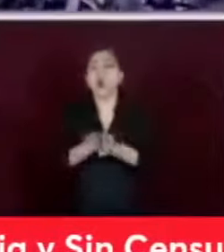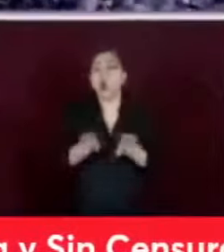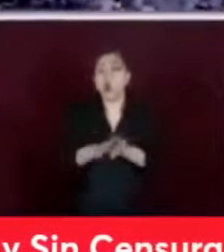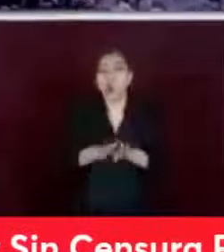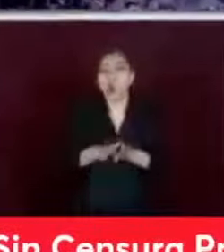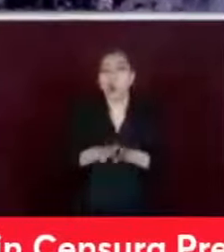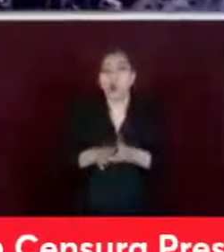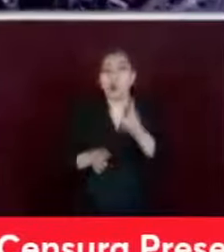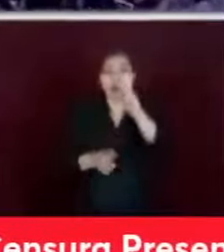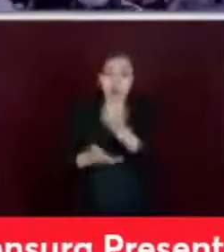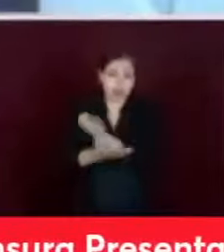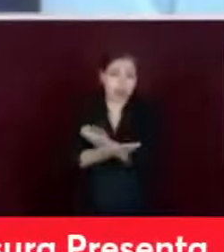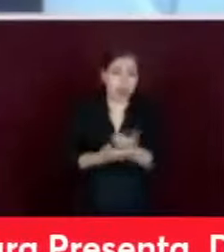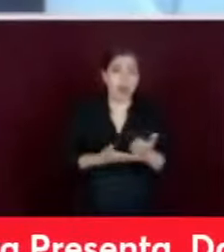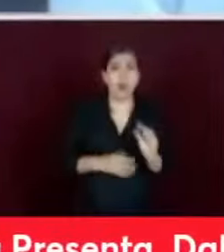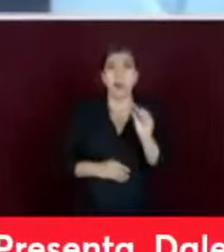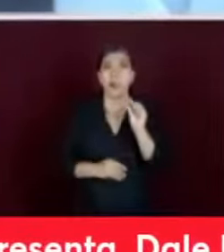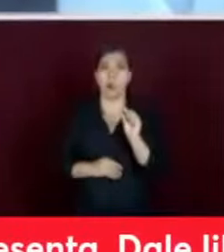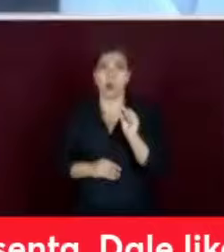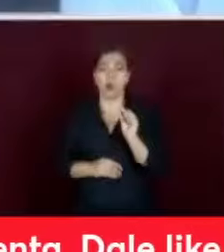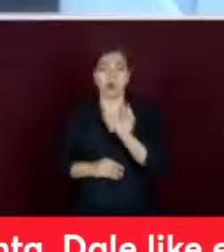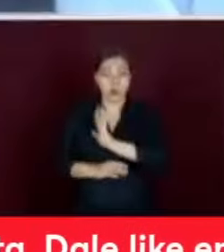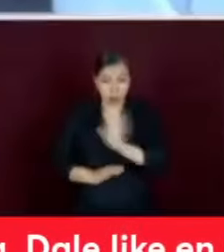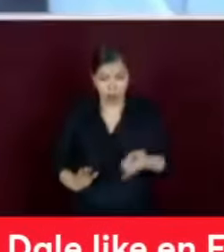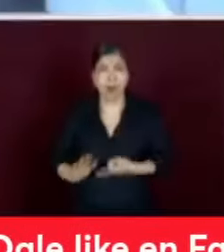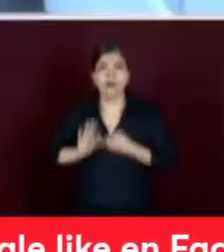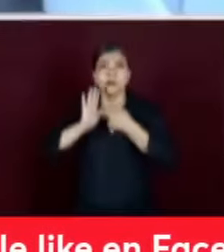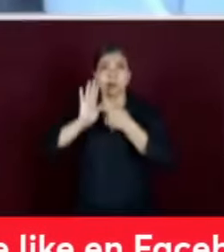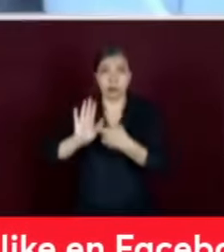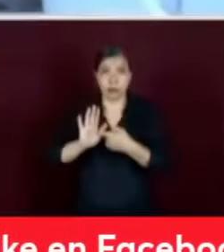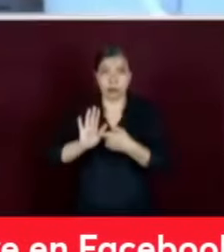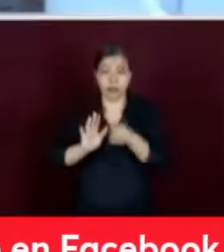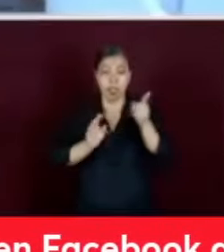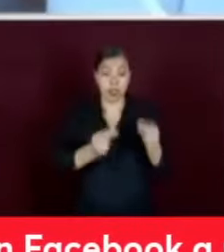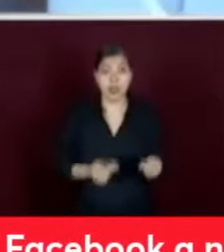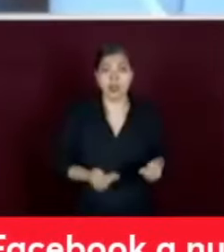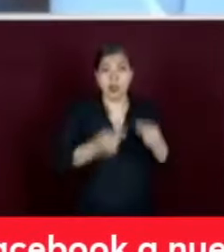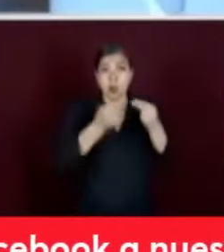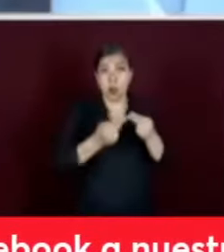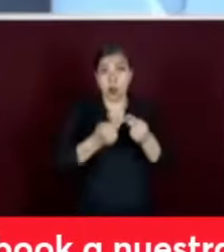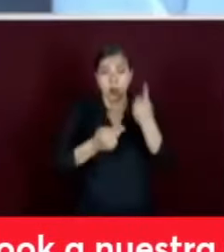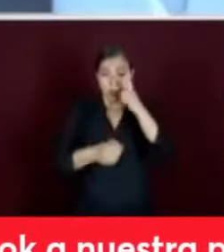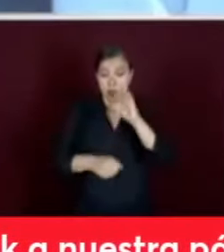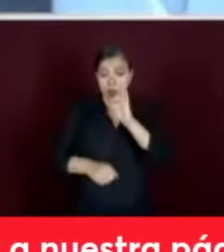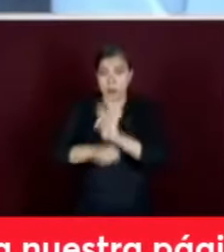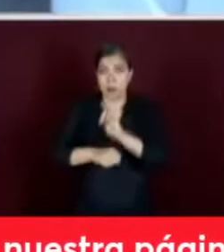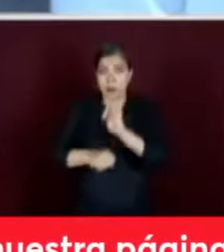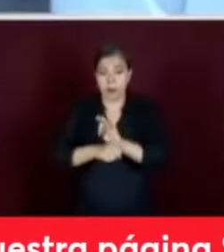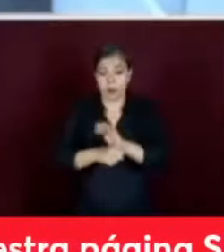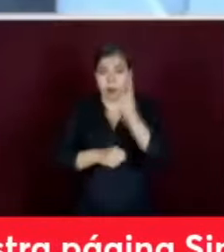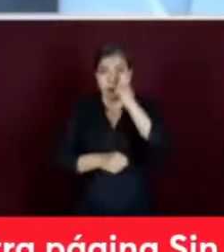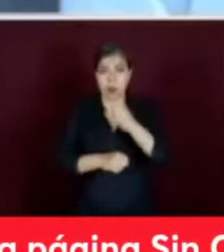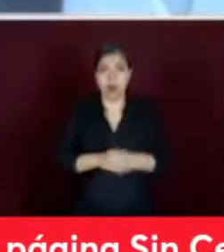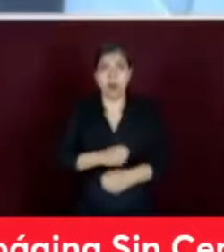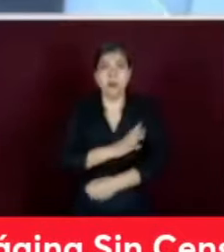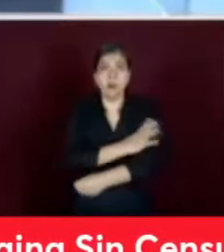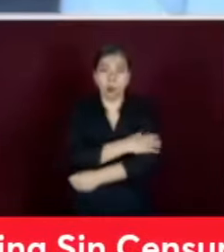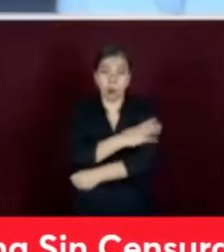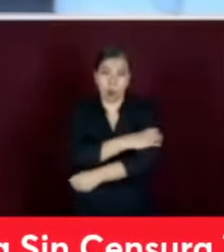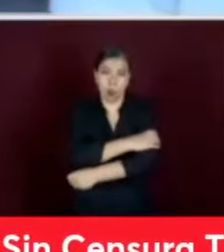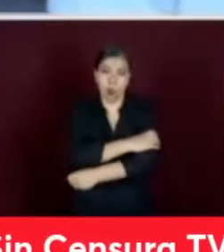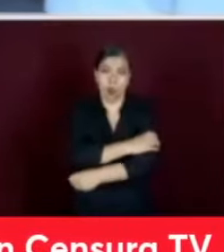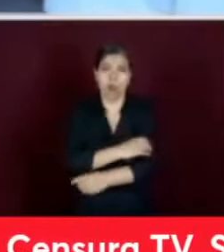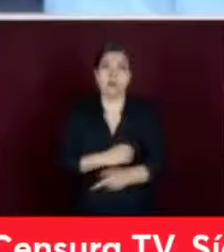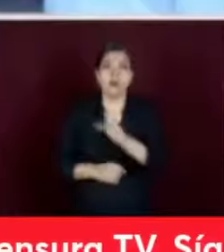hambre? Se demostró que los negocios al amparo del poder público le hicieron